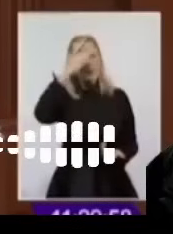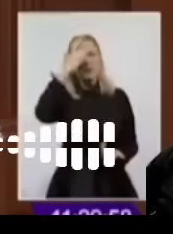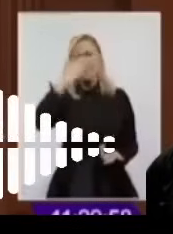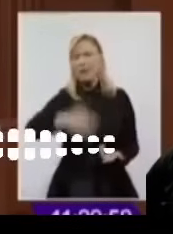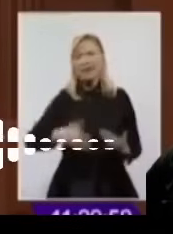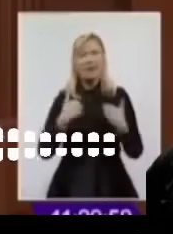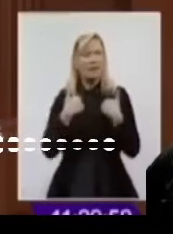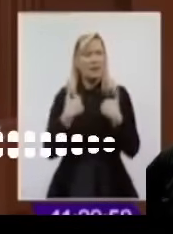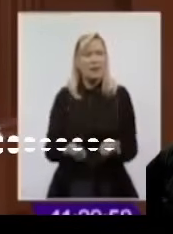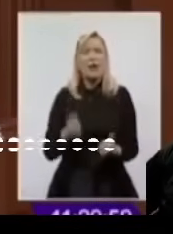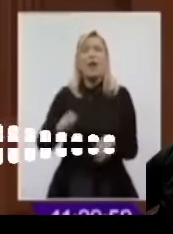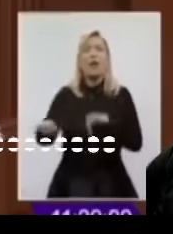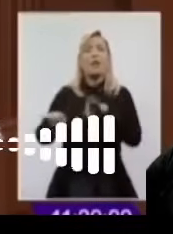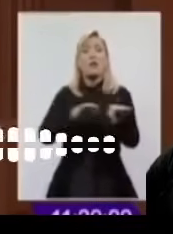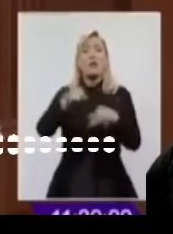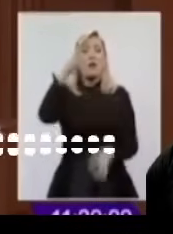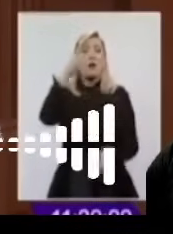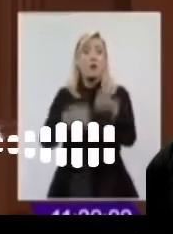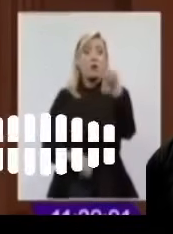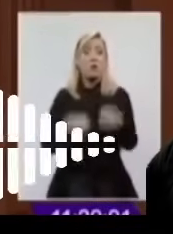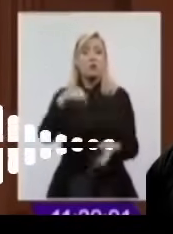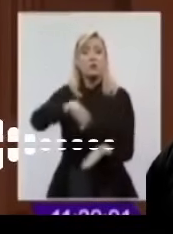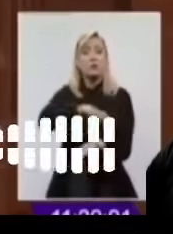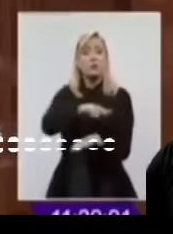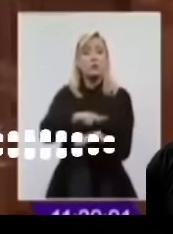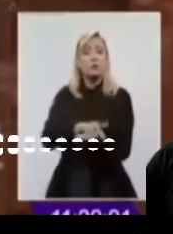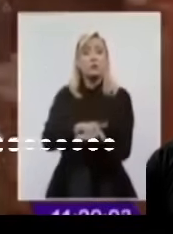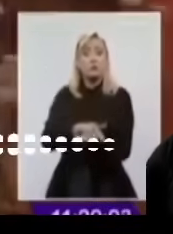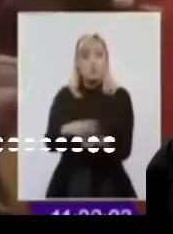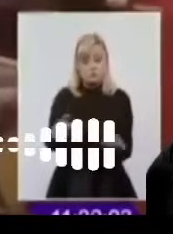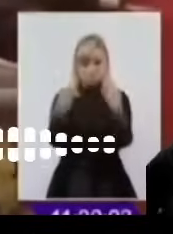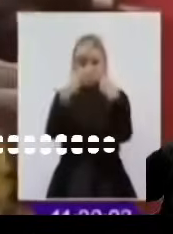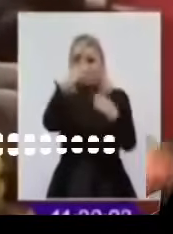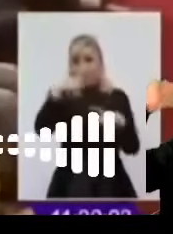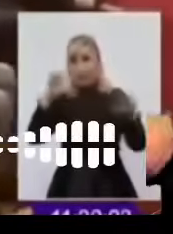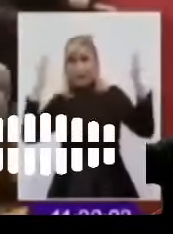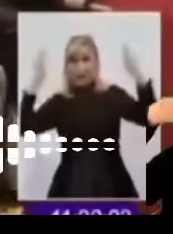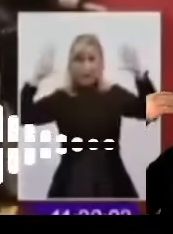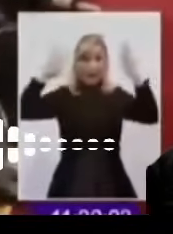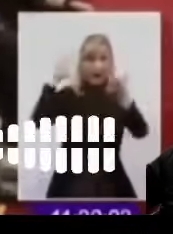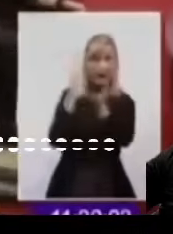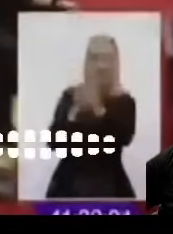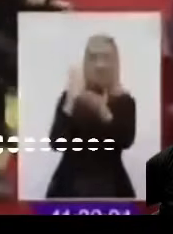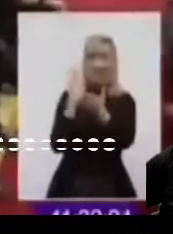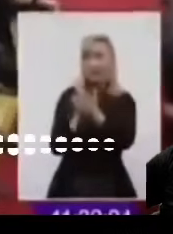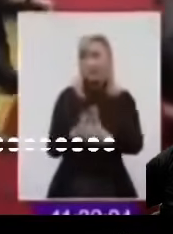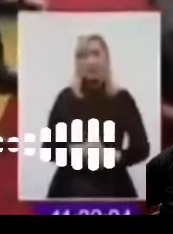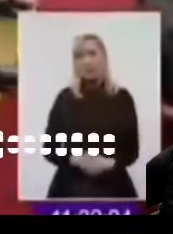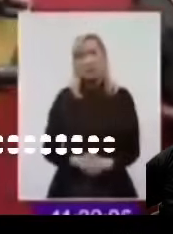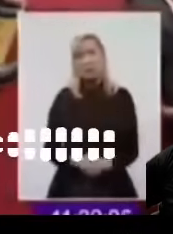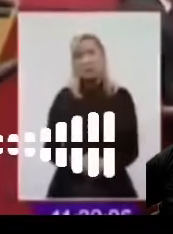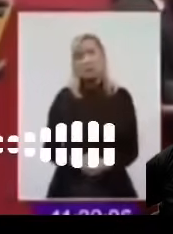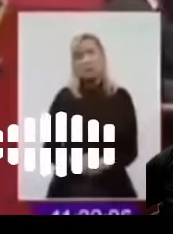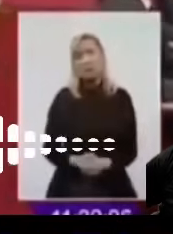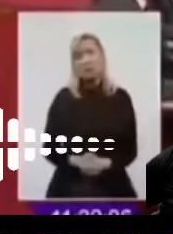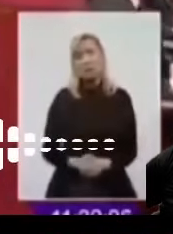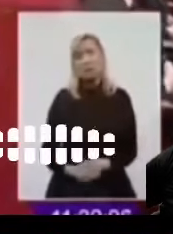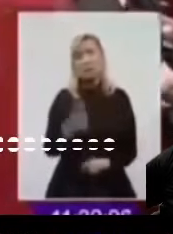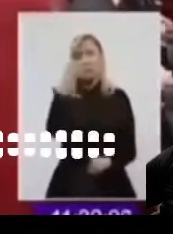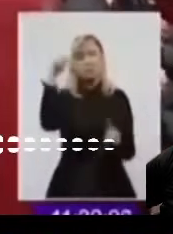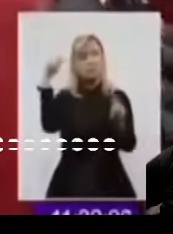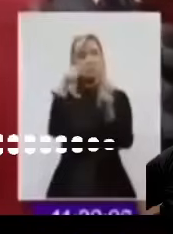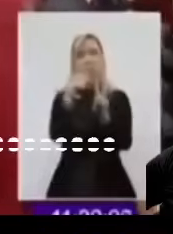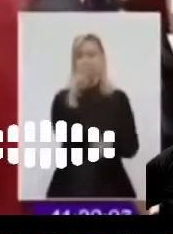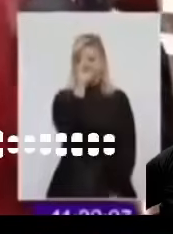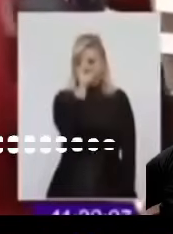Que en la función jurisdiccional no buscamos aplausos nuestra guía es honrar